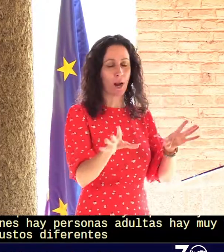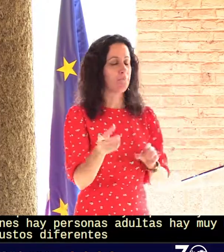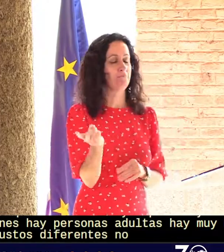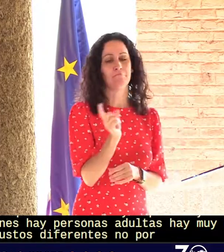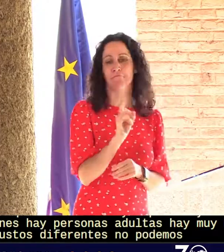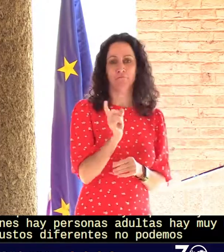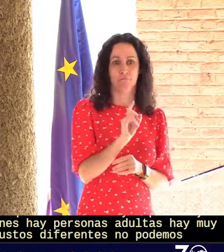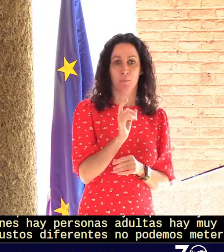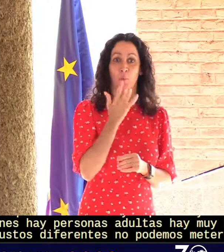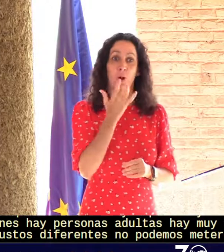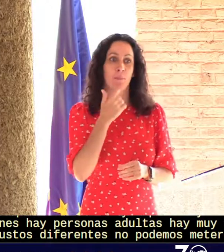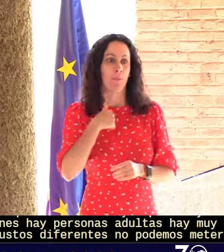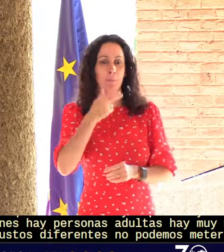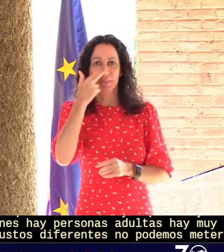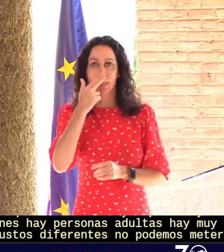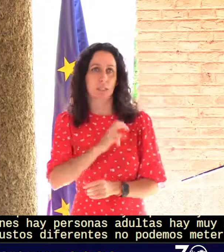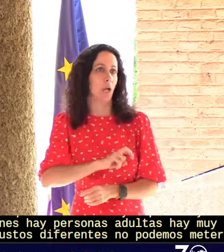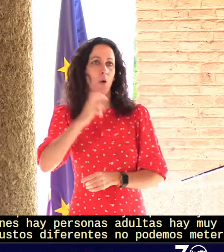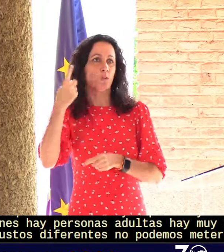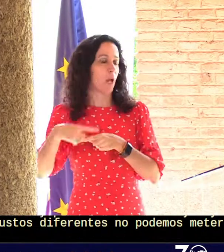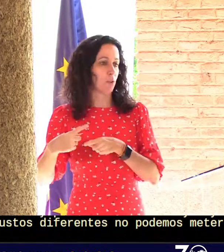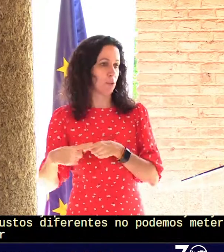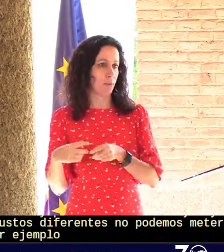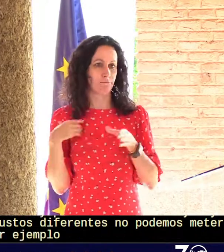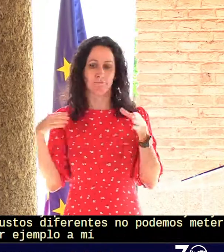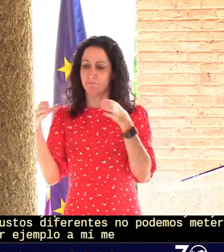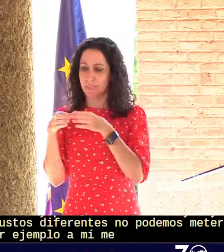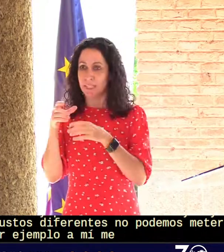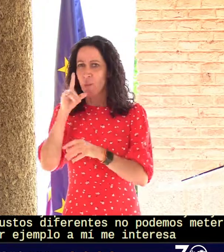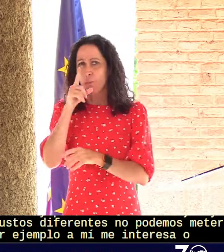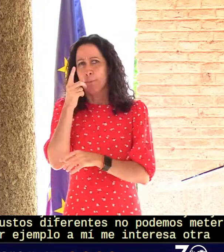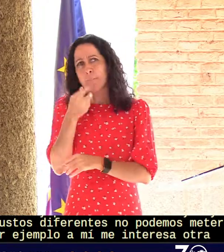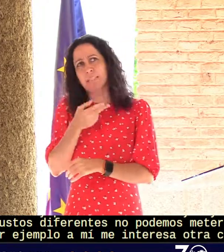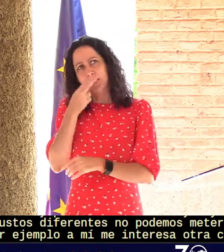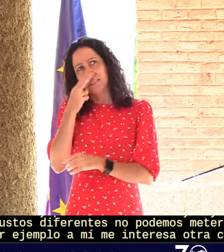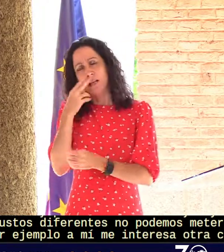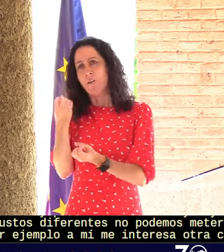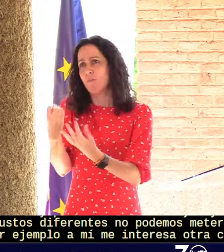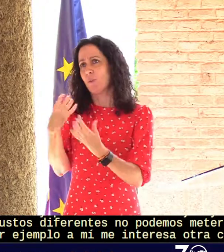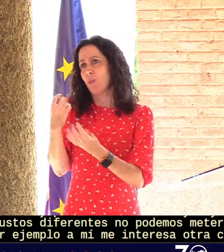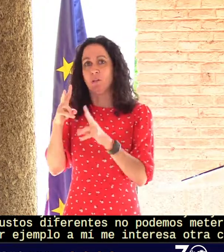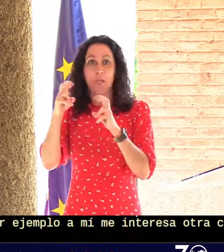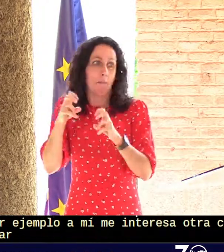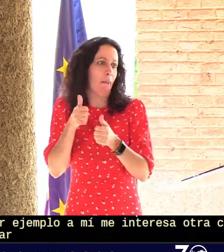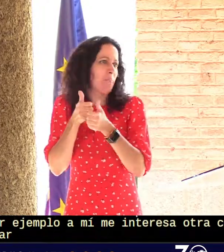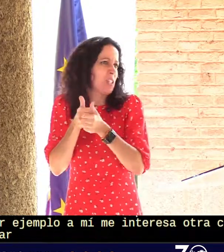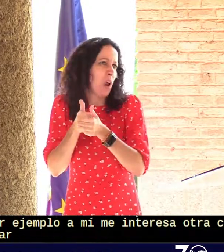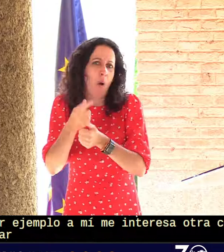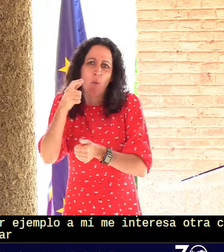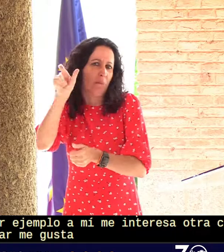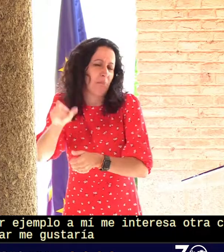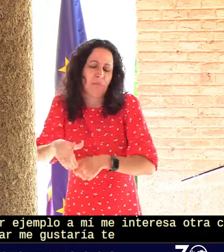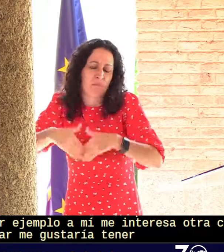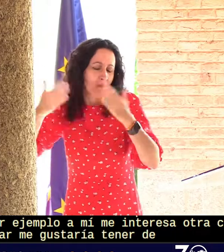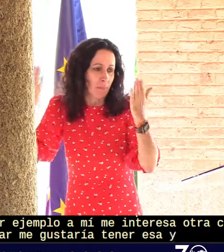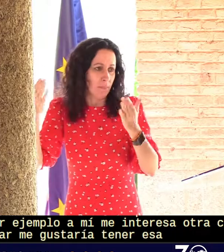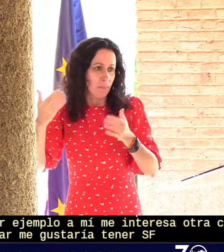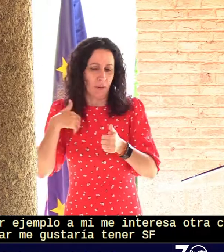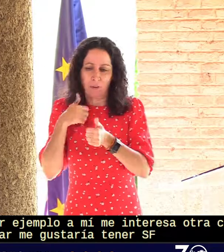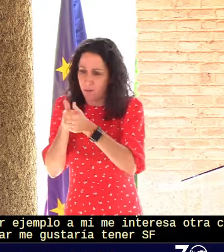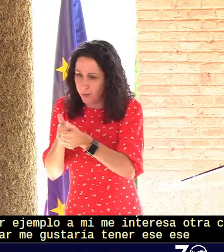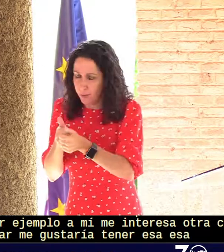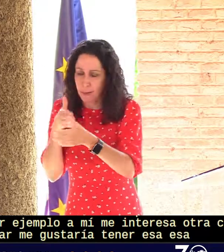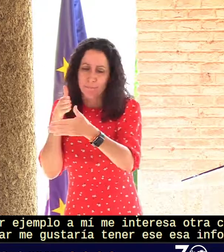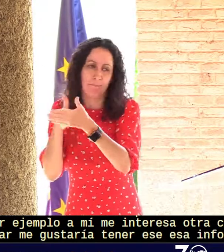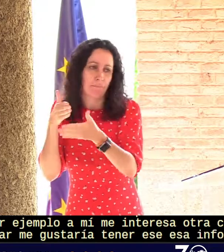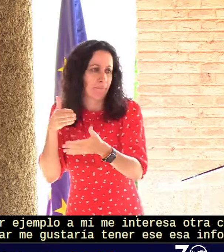no podemos meterlos todos en el mismo grupo por ejemplo a mí me interesa otra cosa y me gustaría participar me gustaría tener esa esa